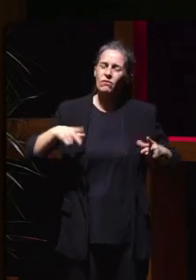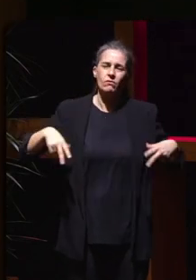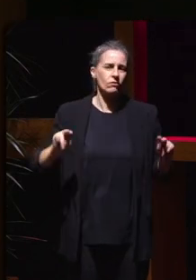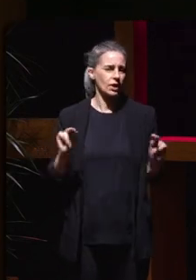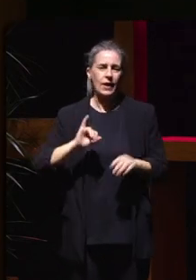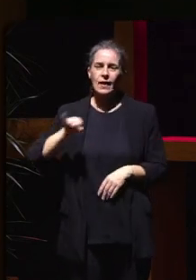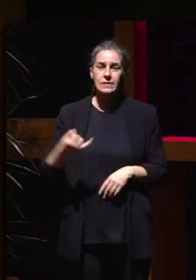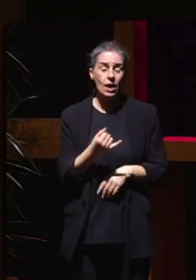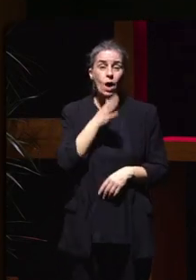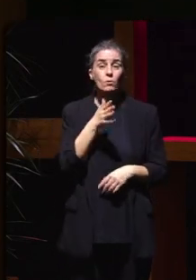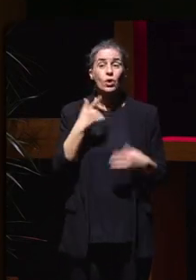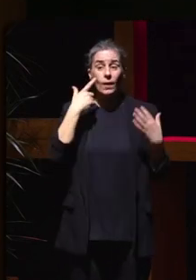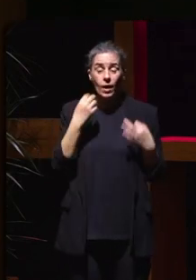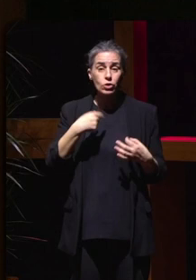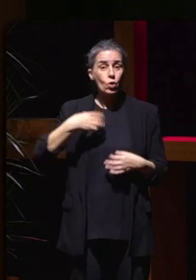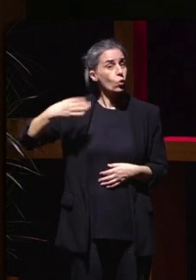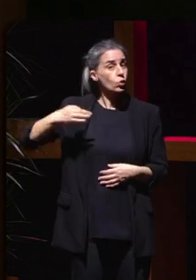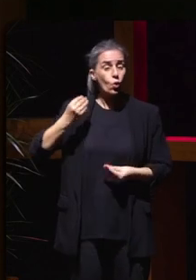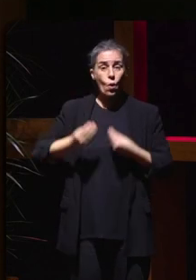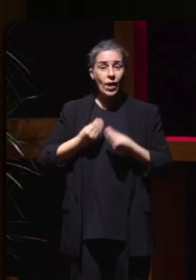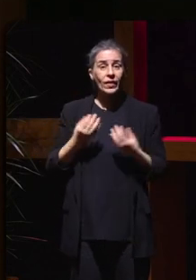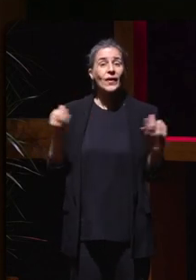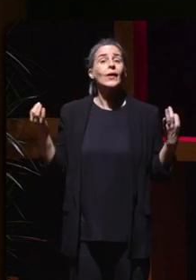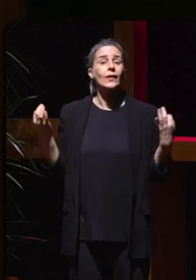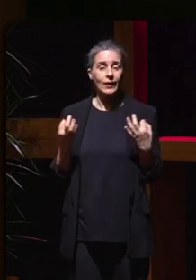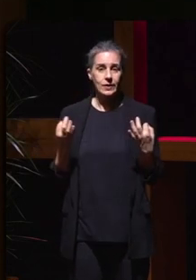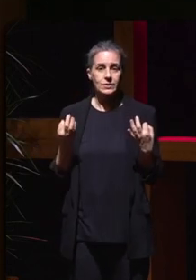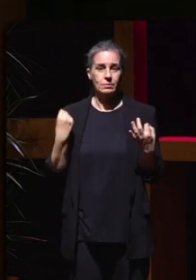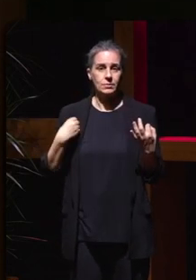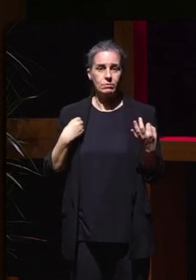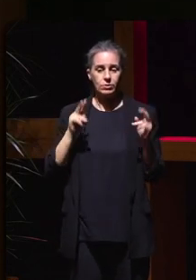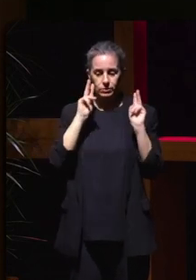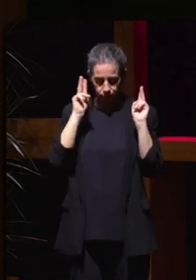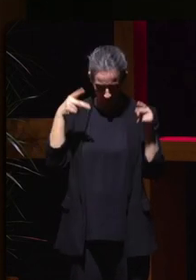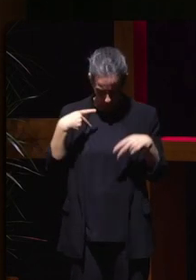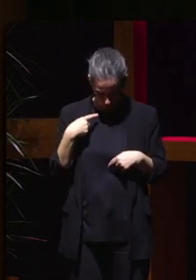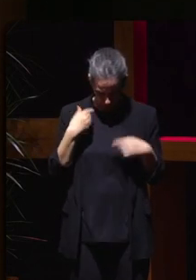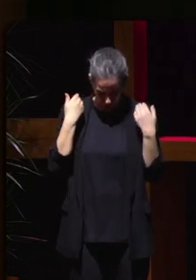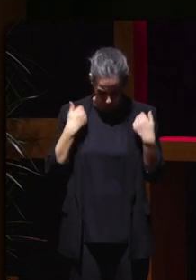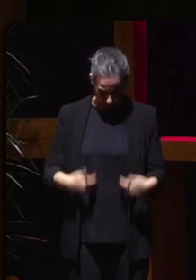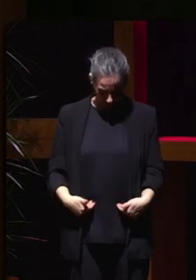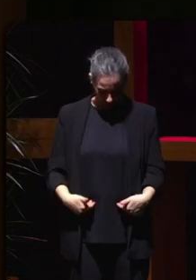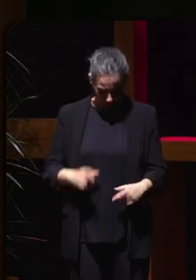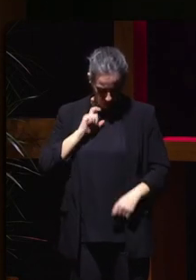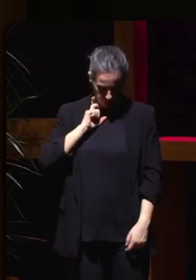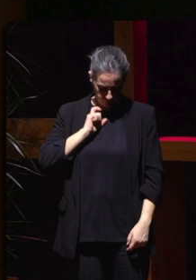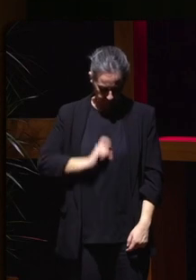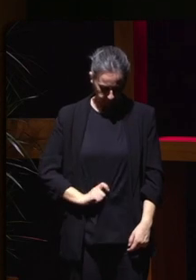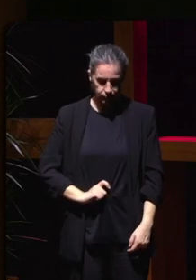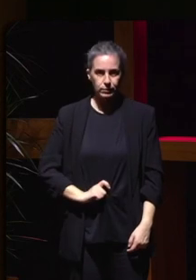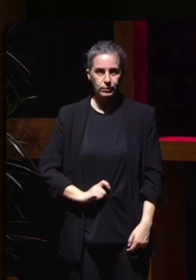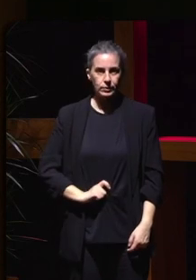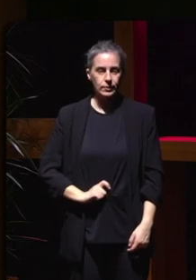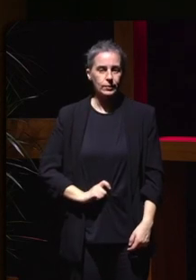que estaba faciando en aquella época era minarme a mí misma acabar con ella propio autoestima acabar